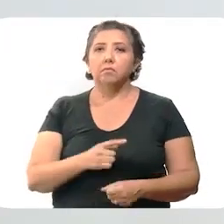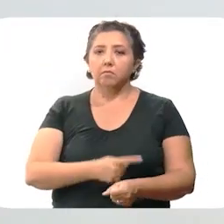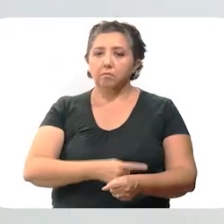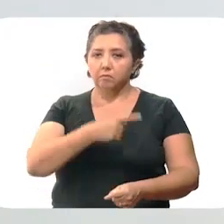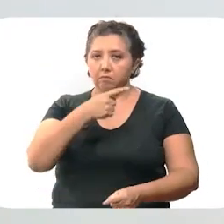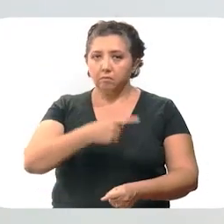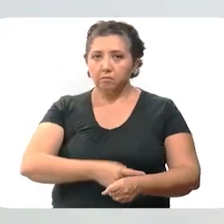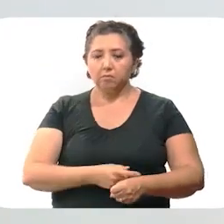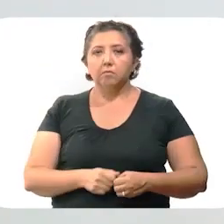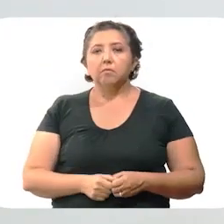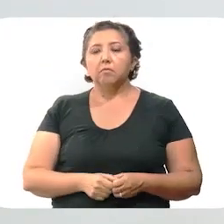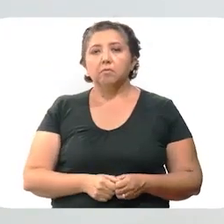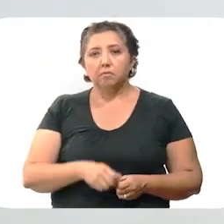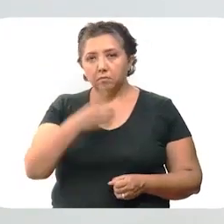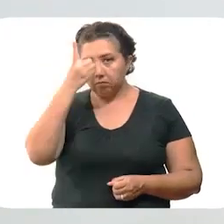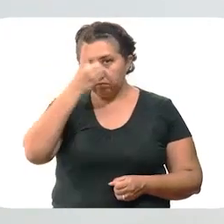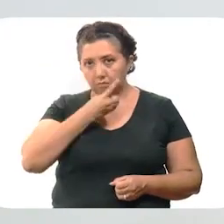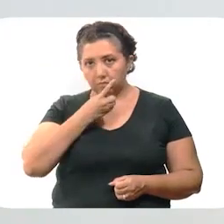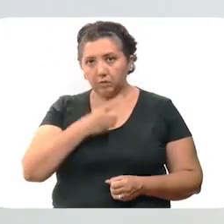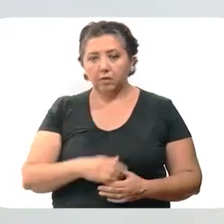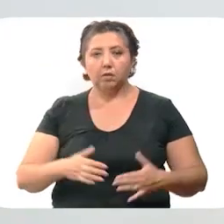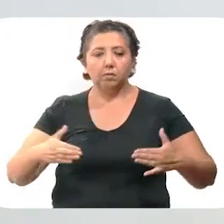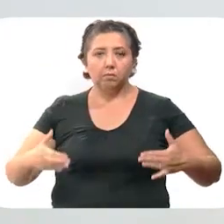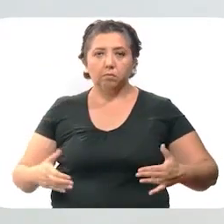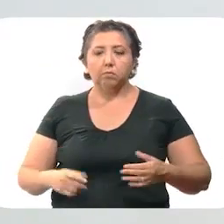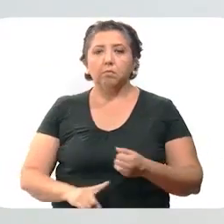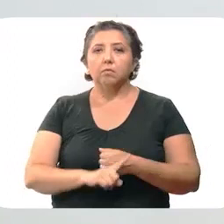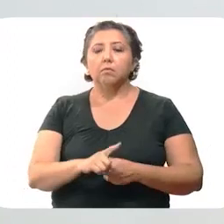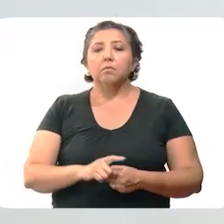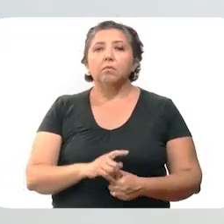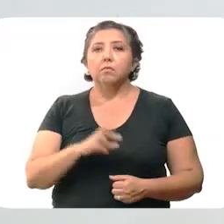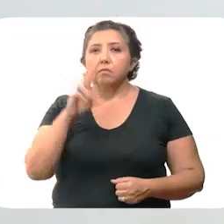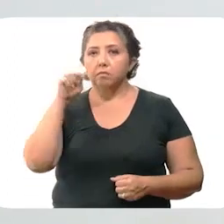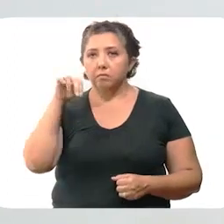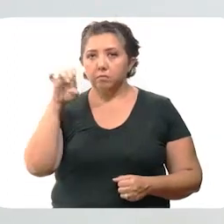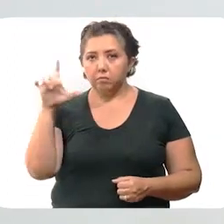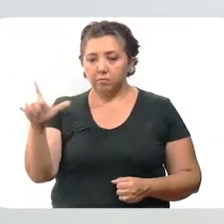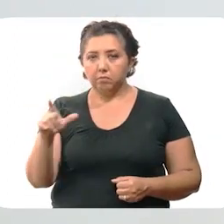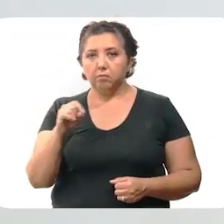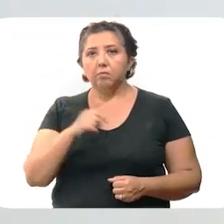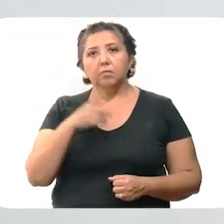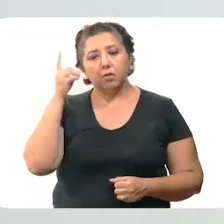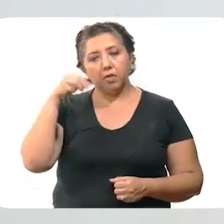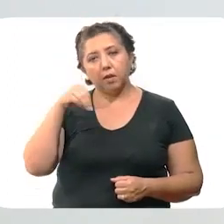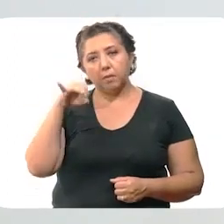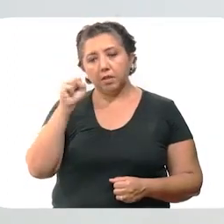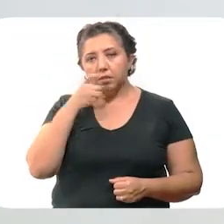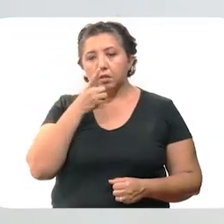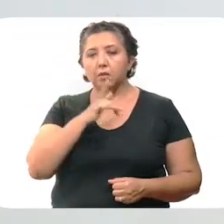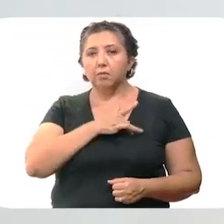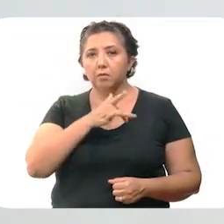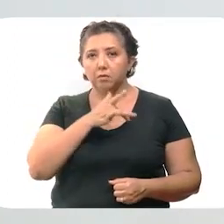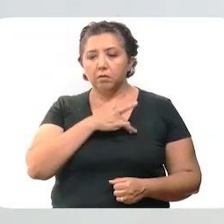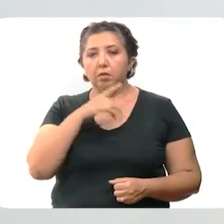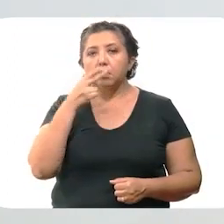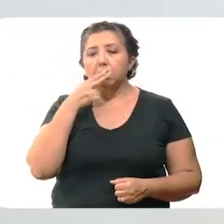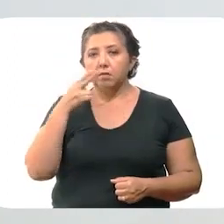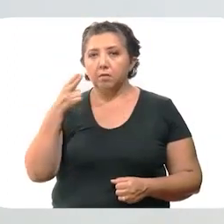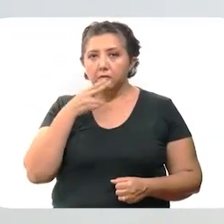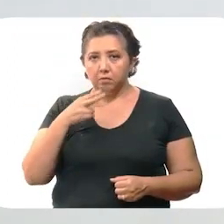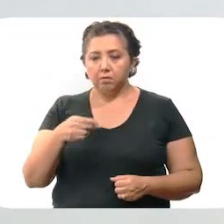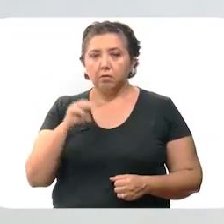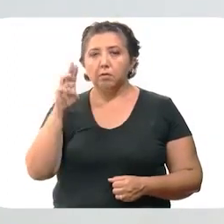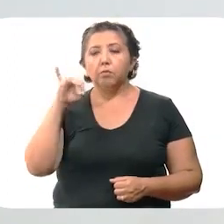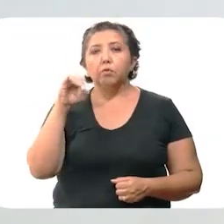fueron hipertensión arterial sistémica, diabetes mellitus, obesidad, insuficiencia renal crónica, demencia vascular, cardiopatías, tabaquismo